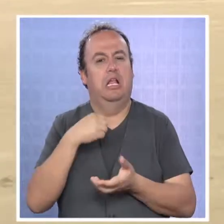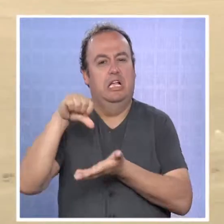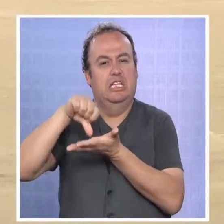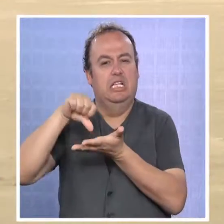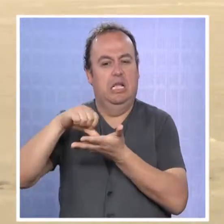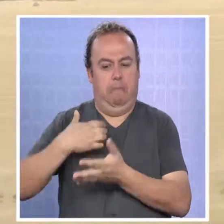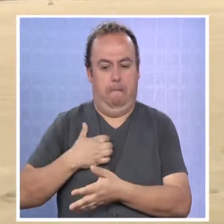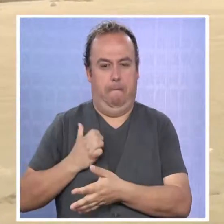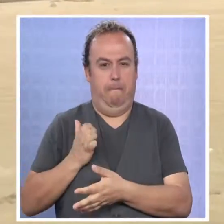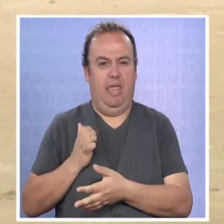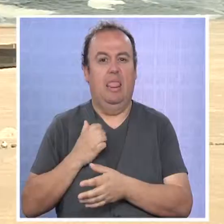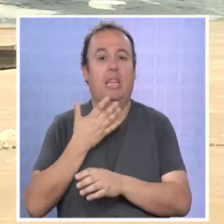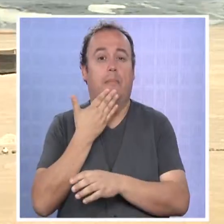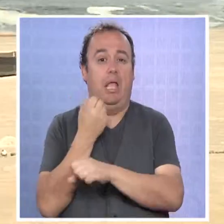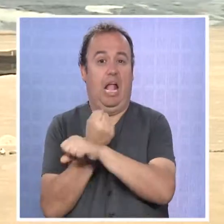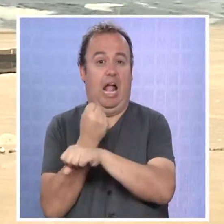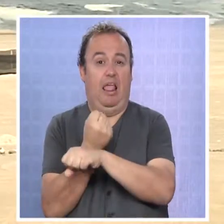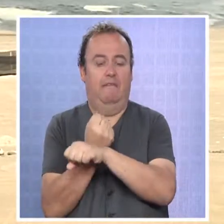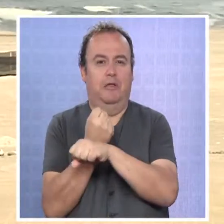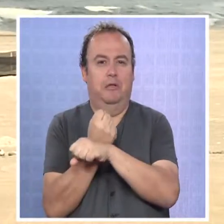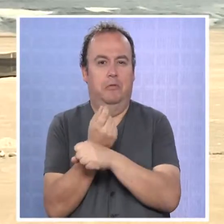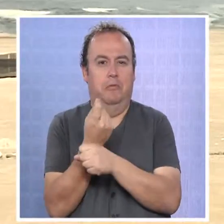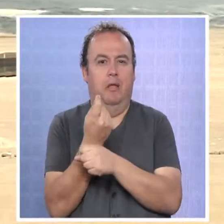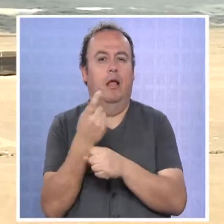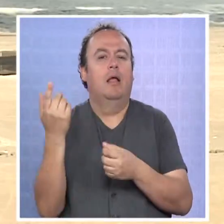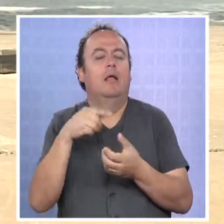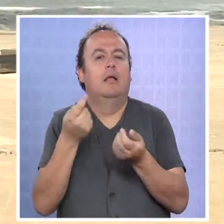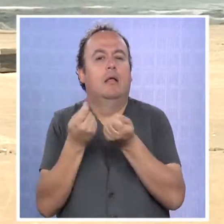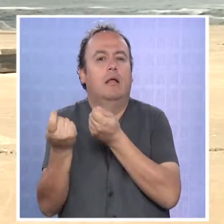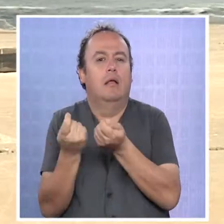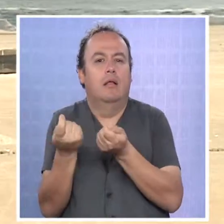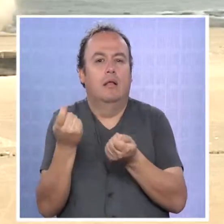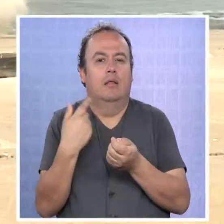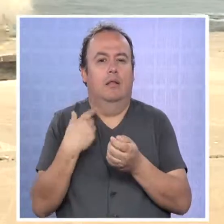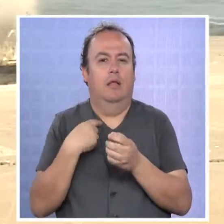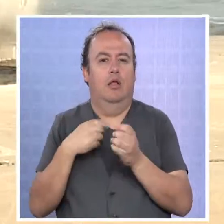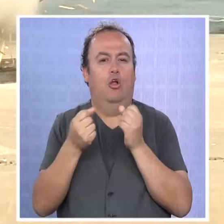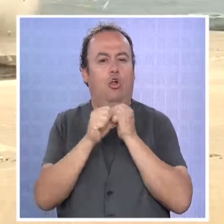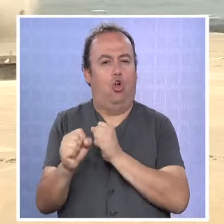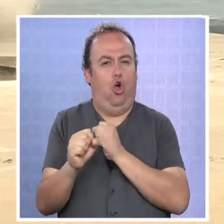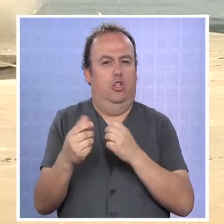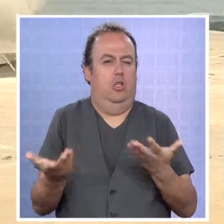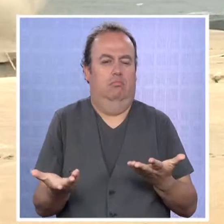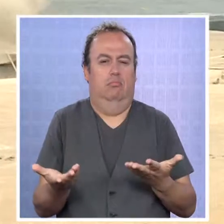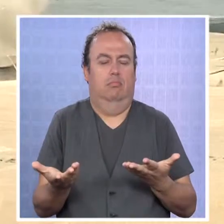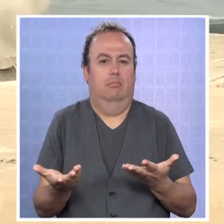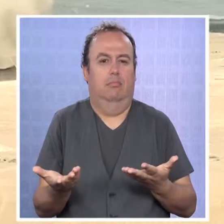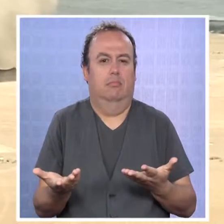carabineros recibirían entrenamiento en operaciones contra civiles.